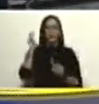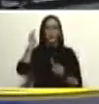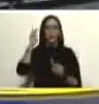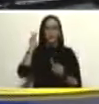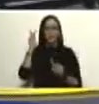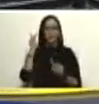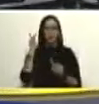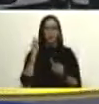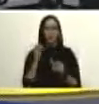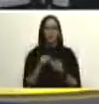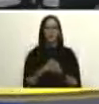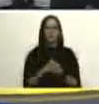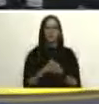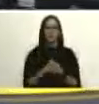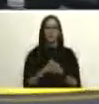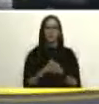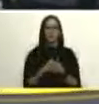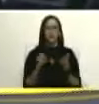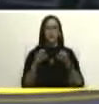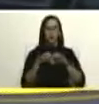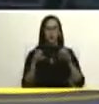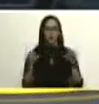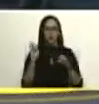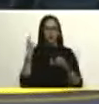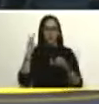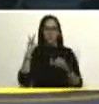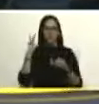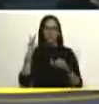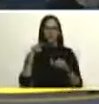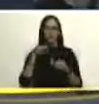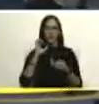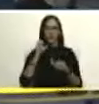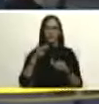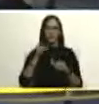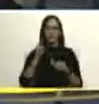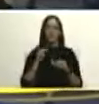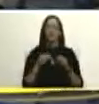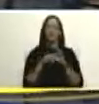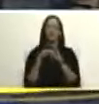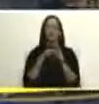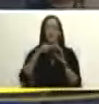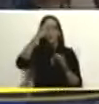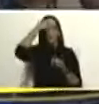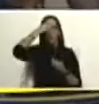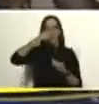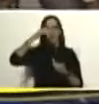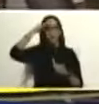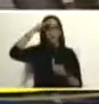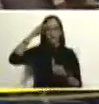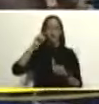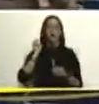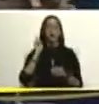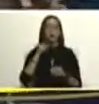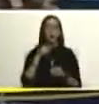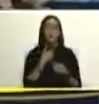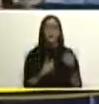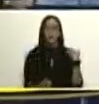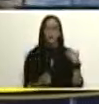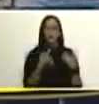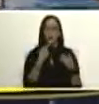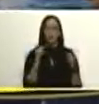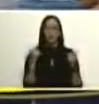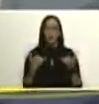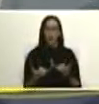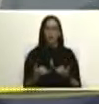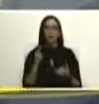Penélope González de la Calidad Educativa, la profesora Dorely Gecheto, Unión Cívico-Militar. Usted, presidente, nos decía ahora que